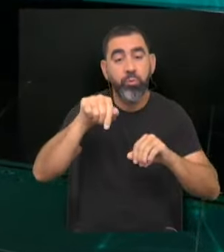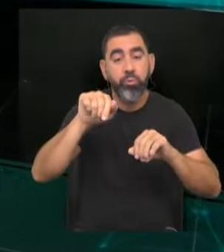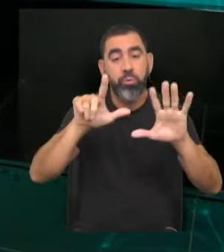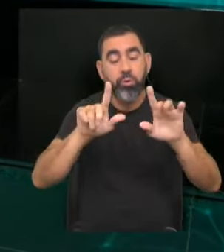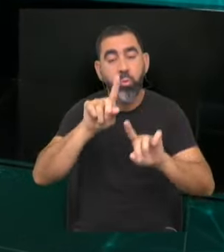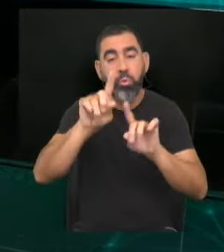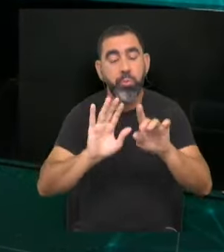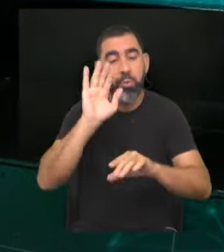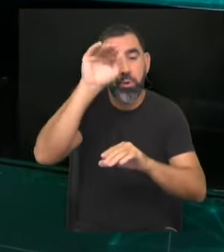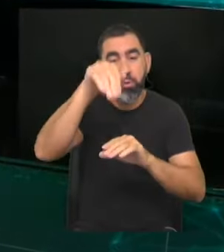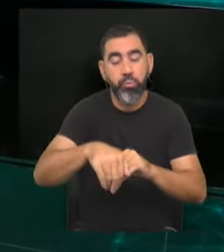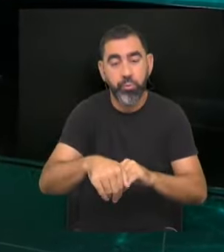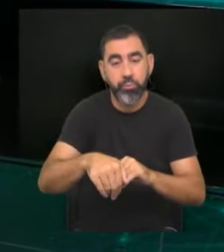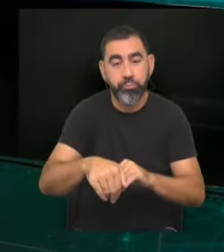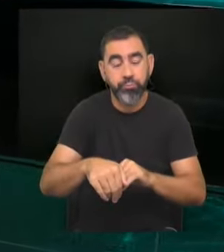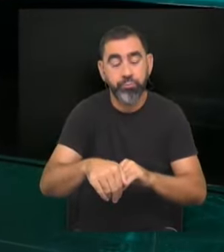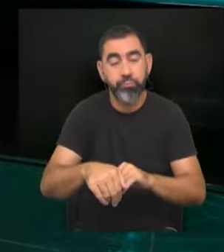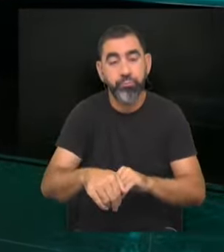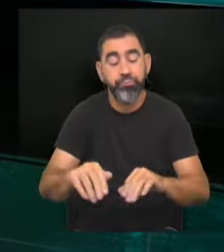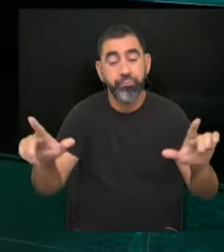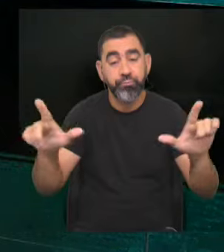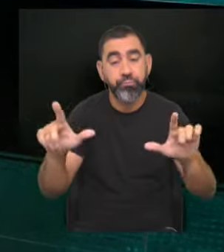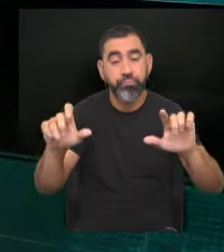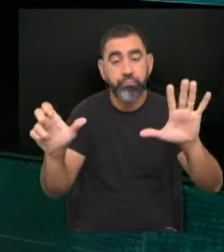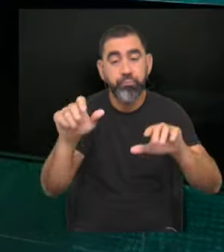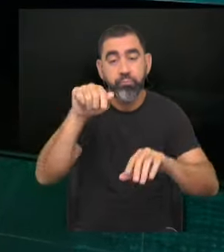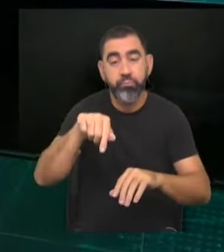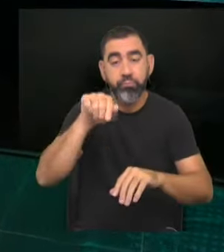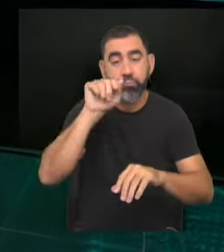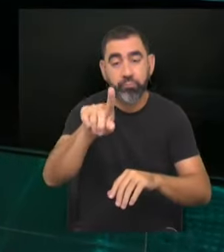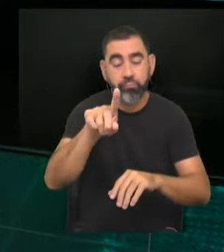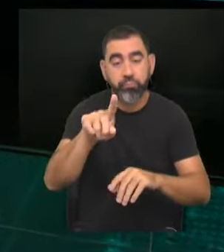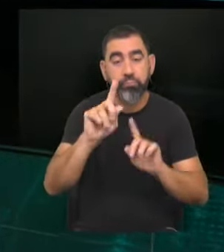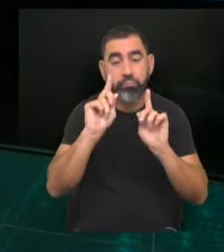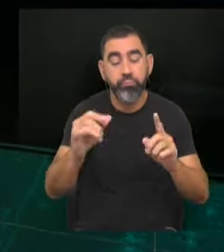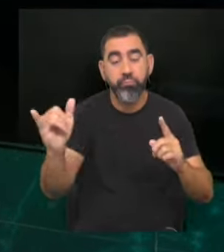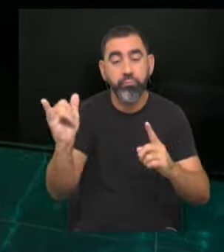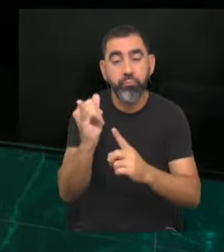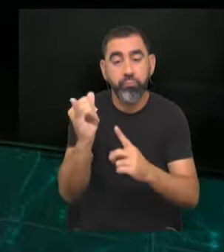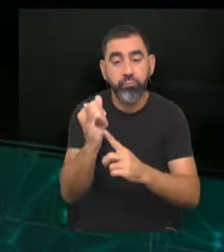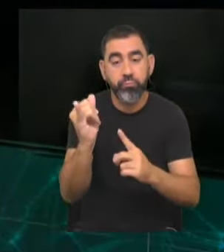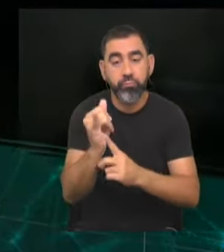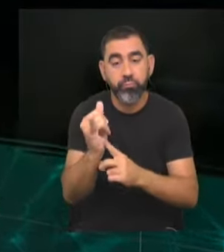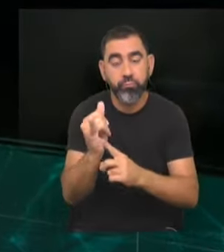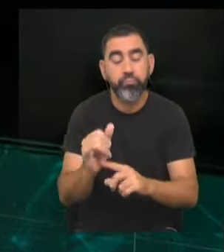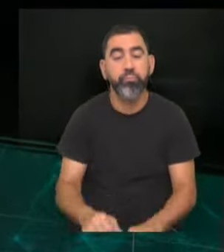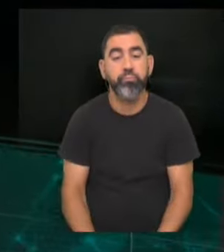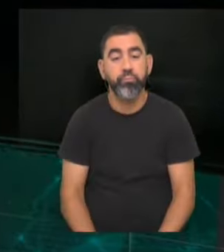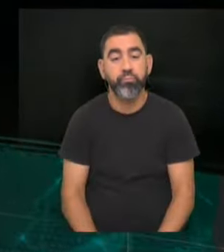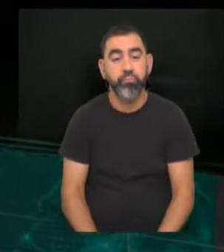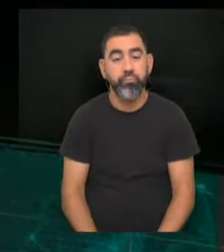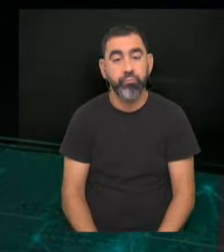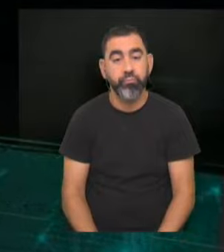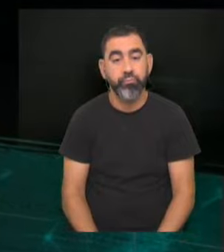República 107.7 de FM también por señal abierta 6.1 y por eh la señal del